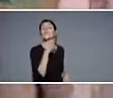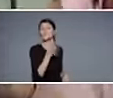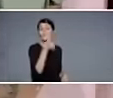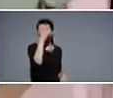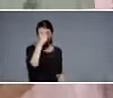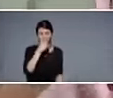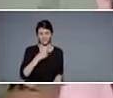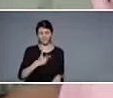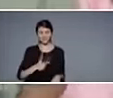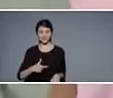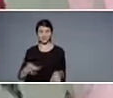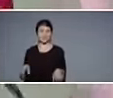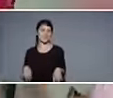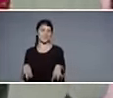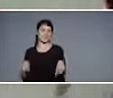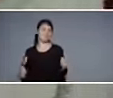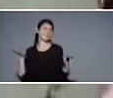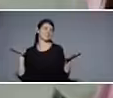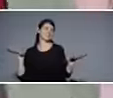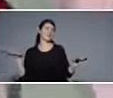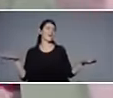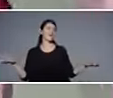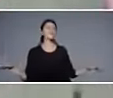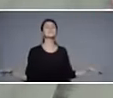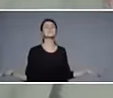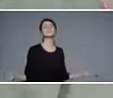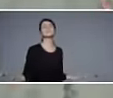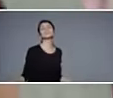porque soy una princesa.